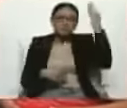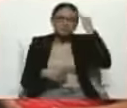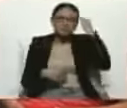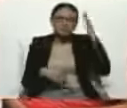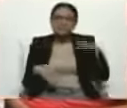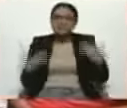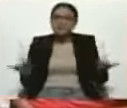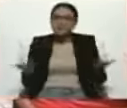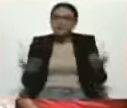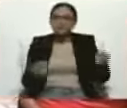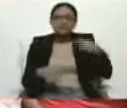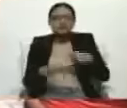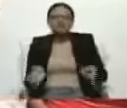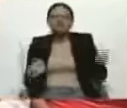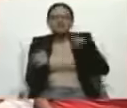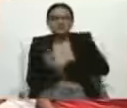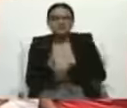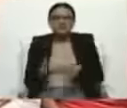cayera la revolución bolivariana.